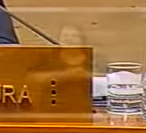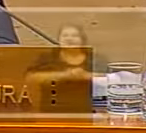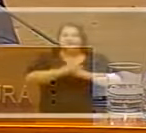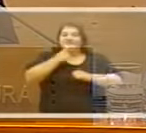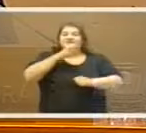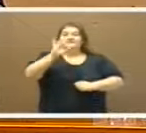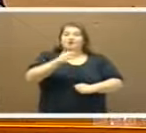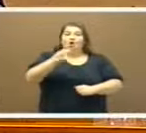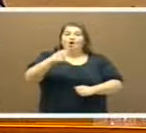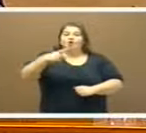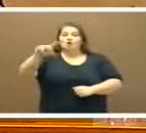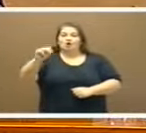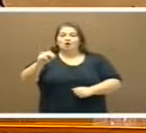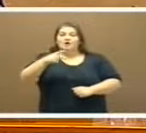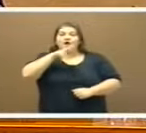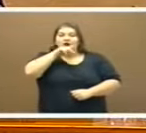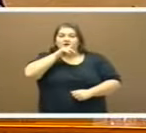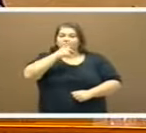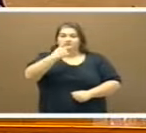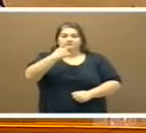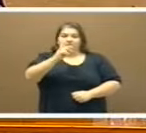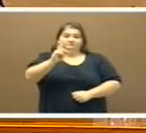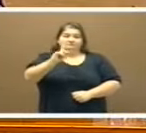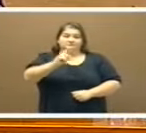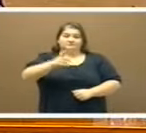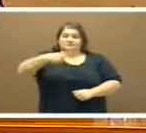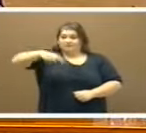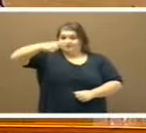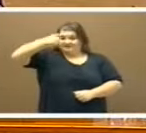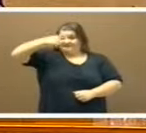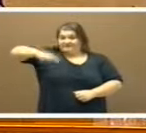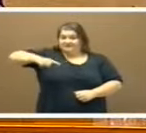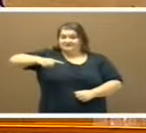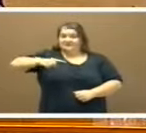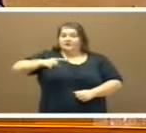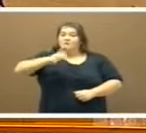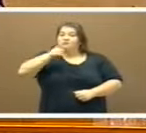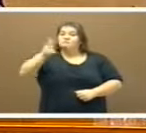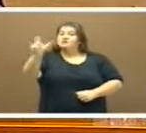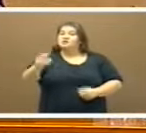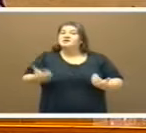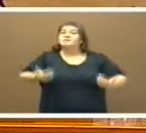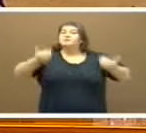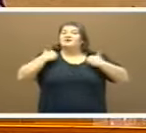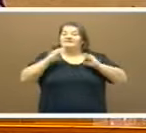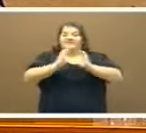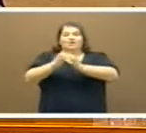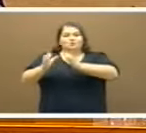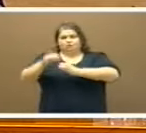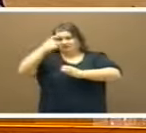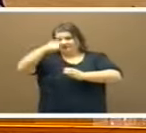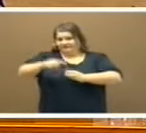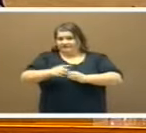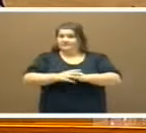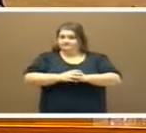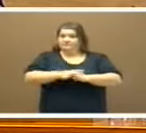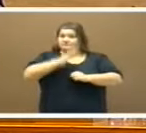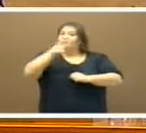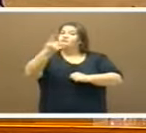o el no de forma verbal. Tienen la posición marcada por responsables de los grupos, porque eso da lugar